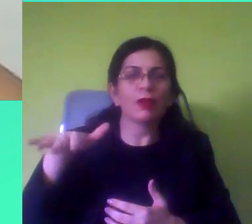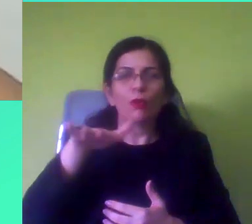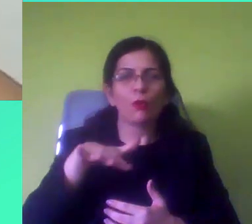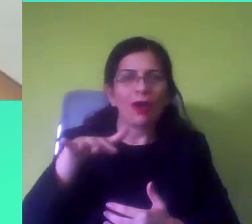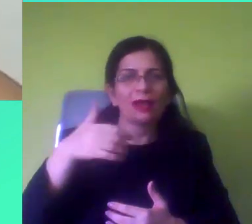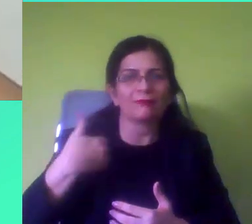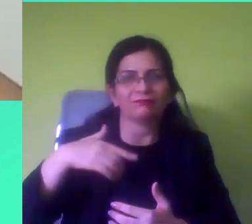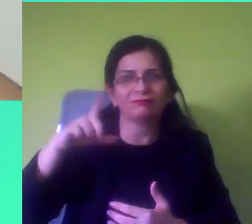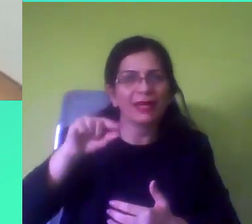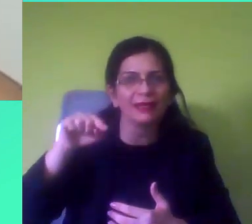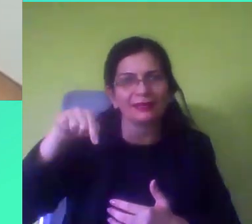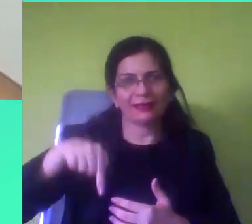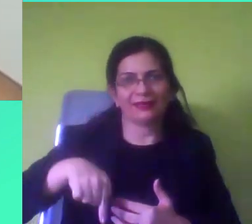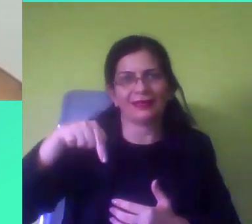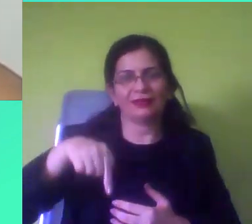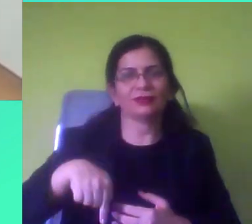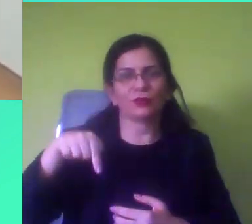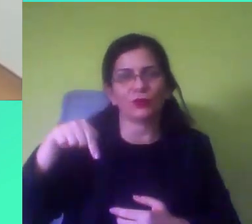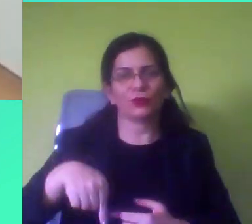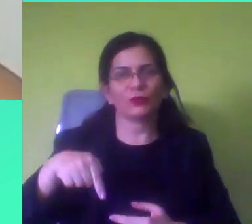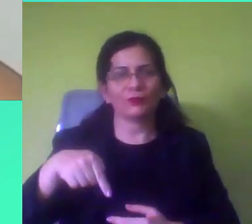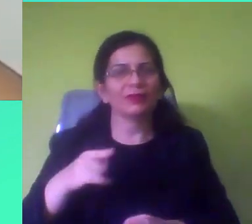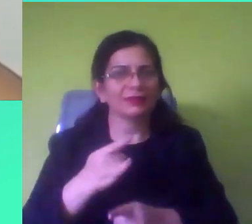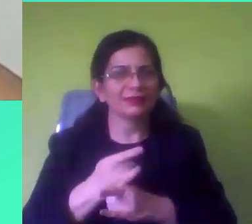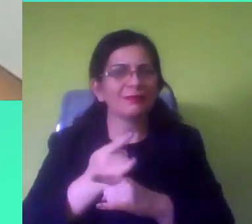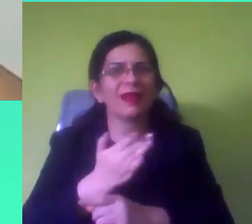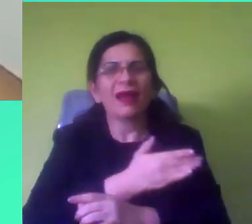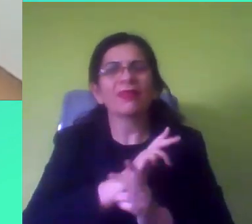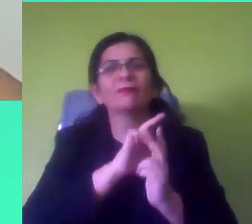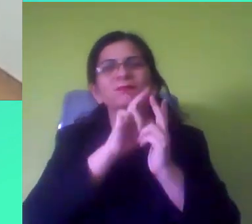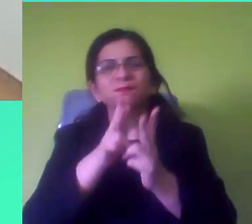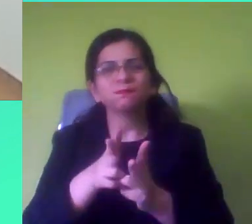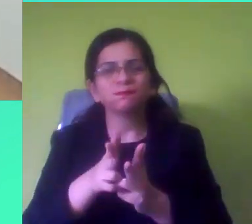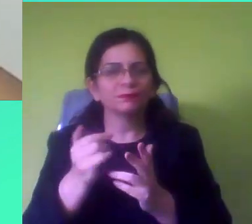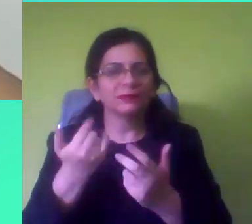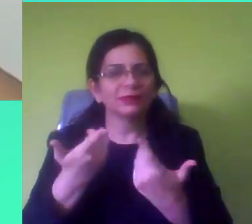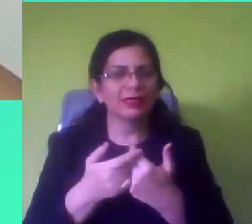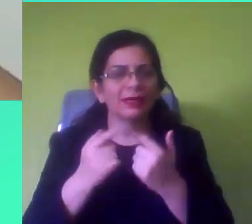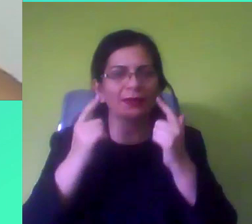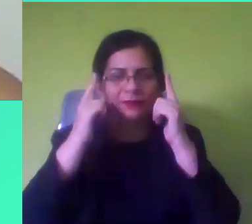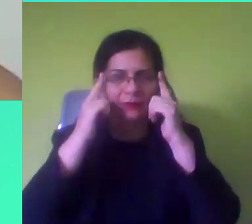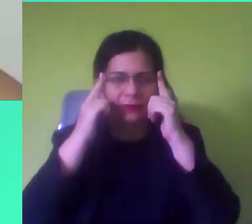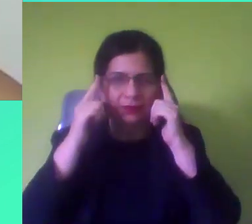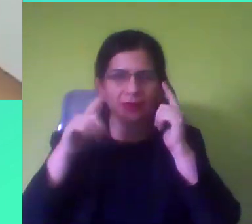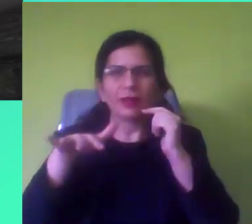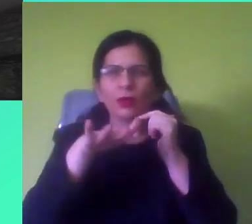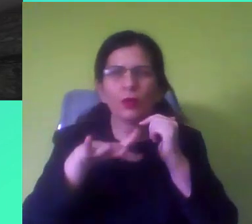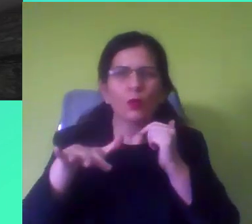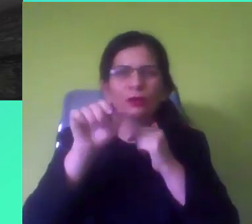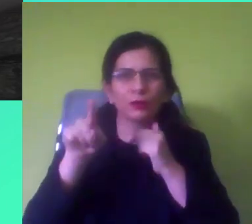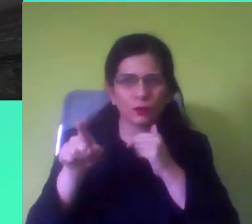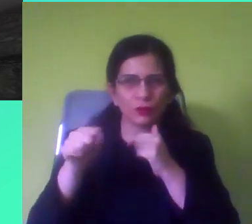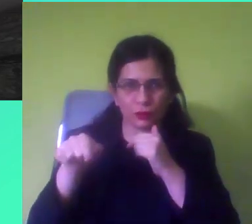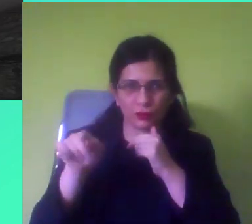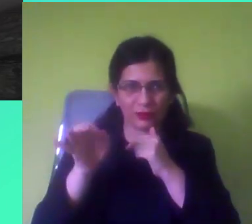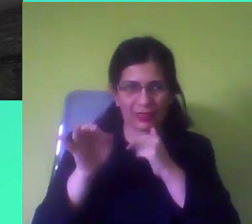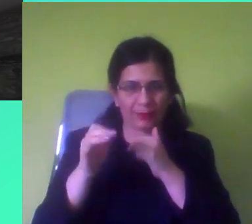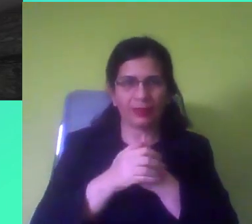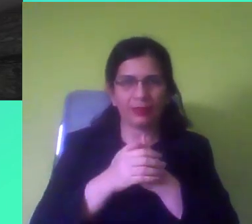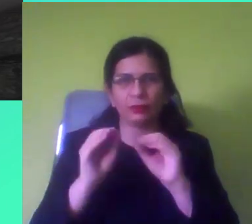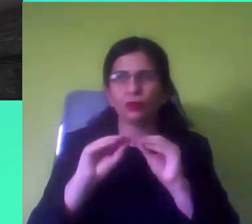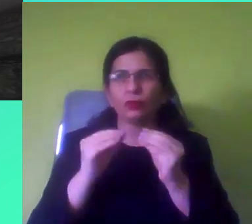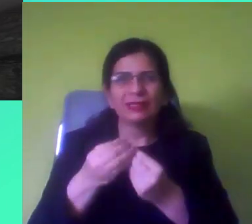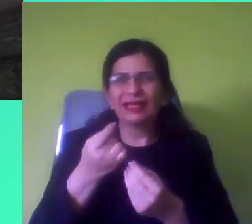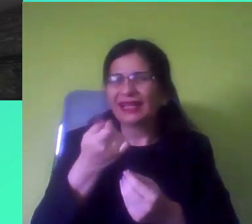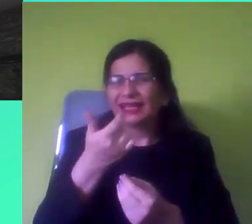de Patagonia, a los 50 grados de latitud, donde ya dije que hay glaciares como por ejemplo el Viedma, que están próximos a medir estos 1000